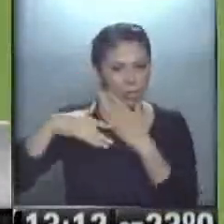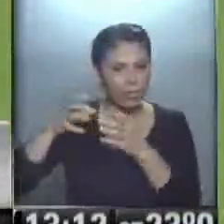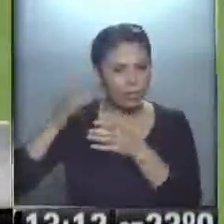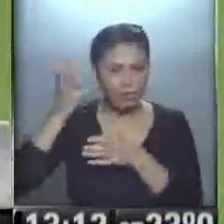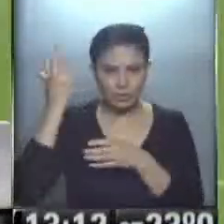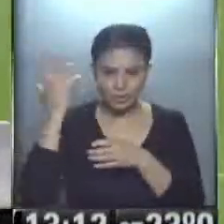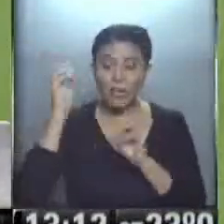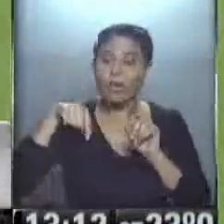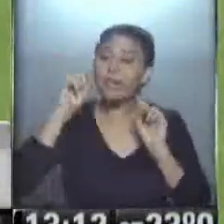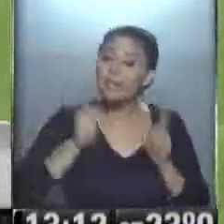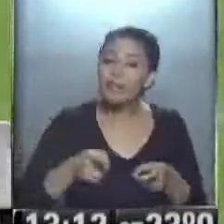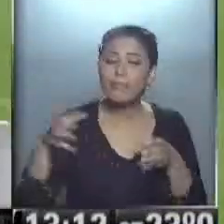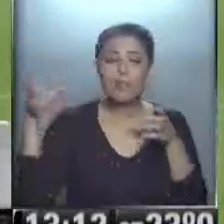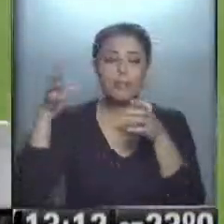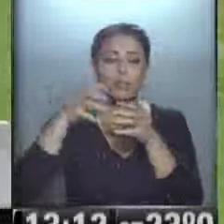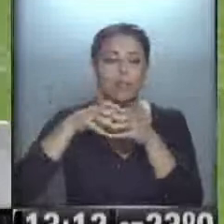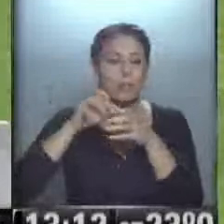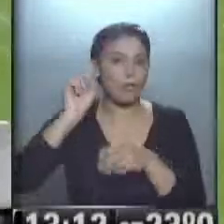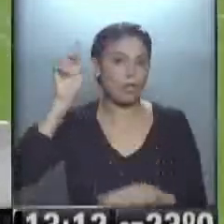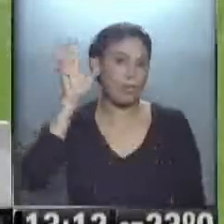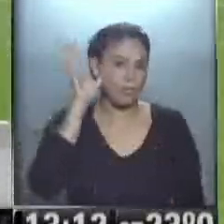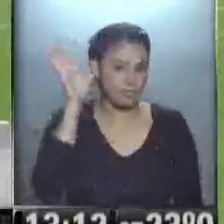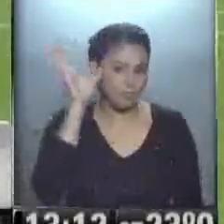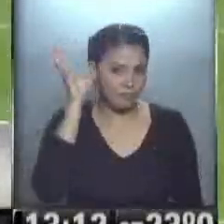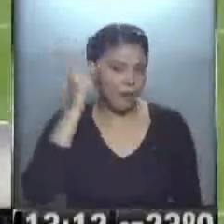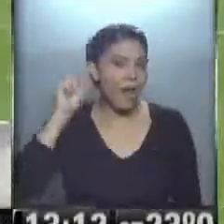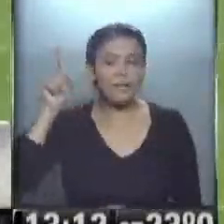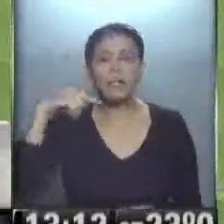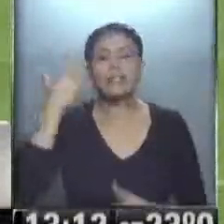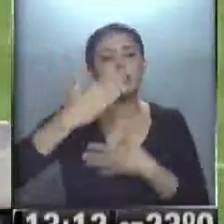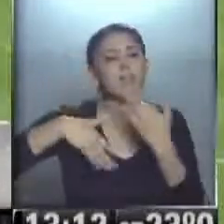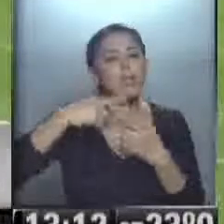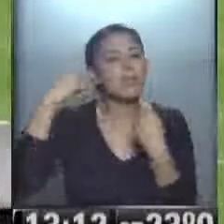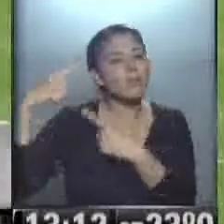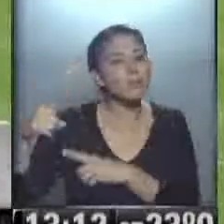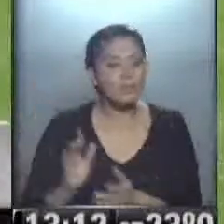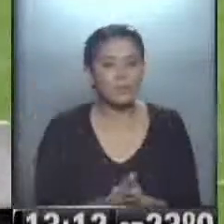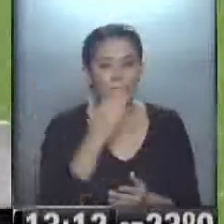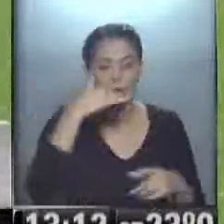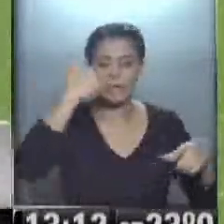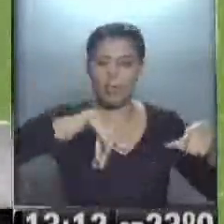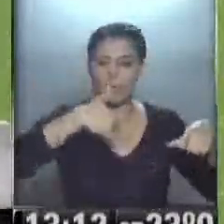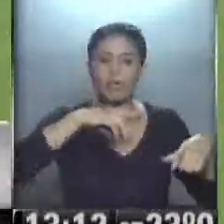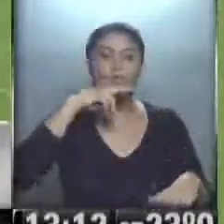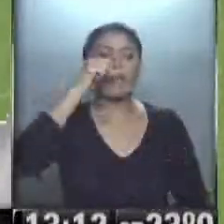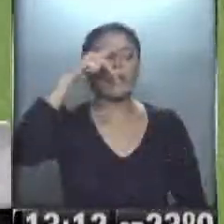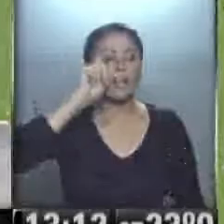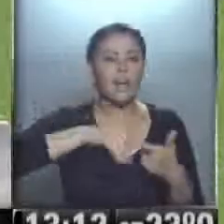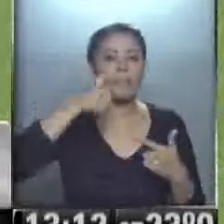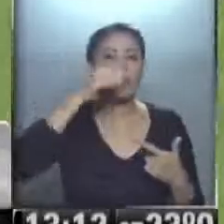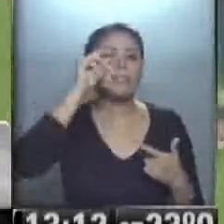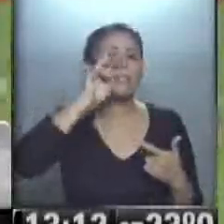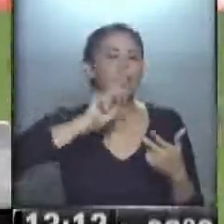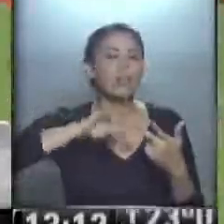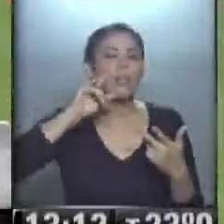está jugando en Francia, probando distintos jugadores en defensa, en el medio, Banega, Mascherano y Di